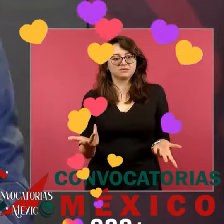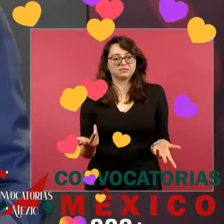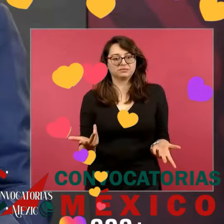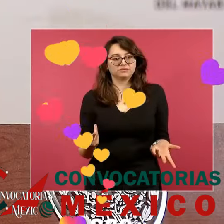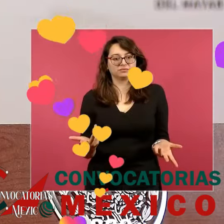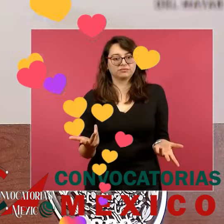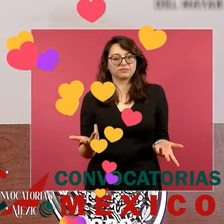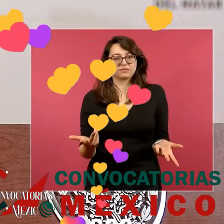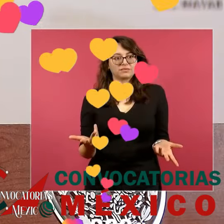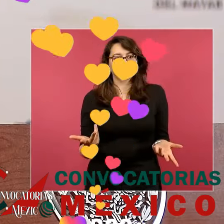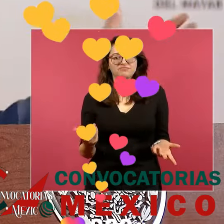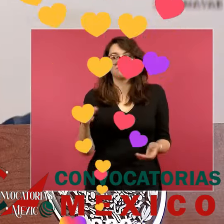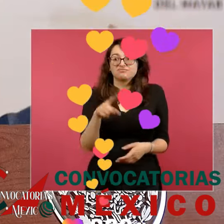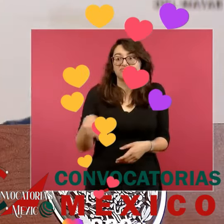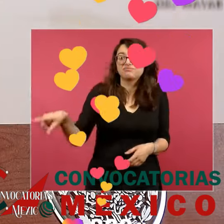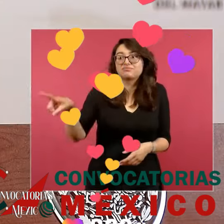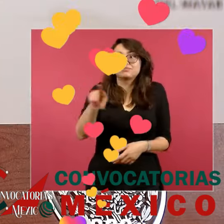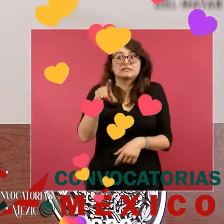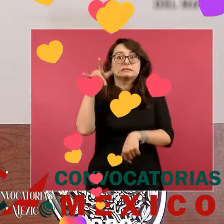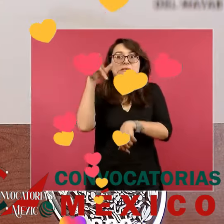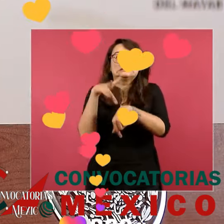Entonces, ¿cómo